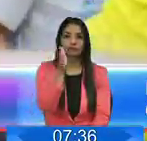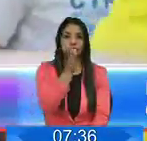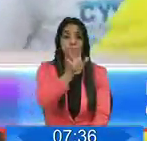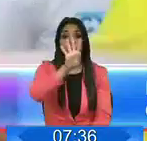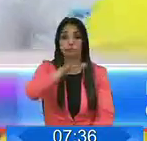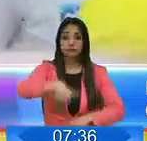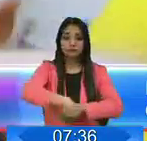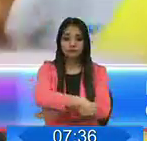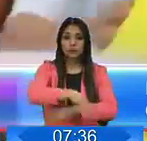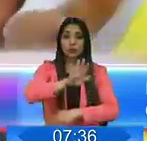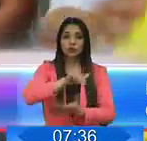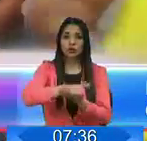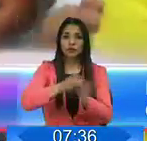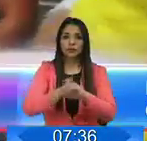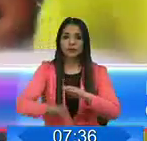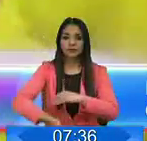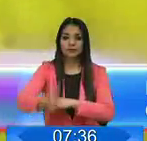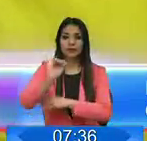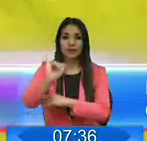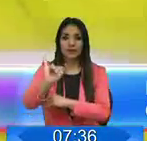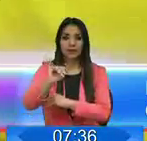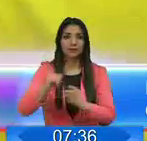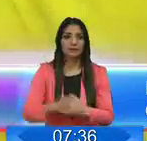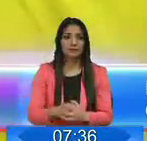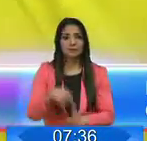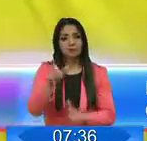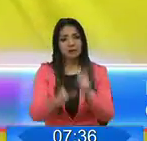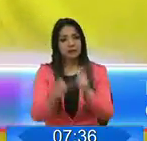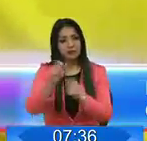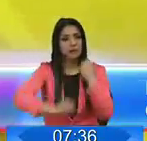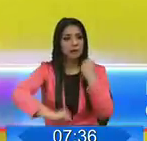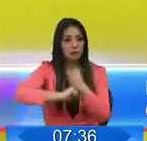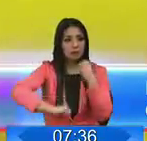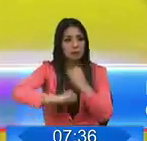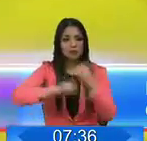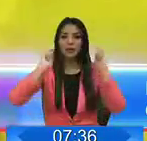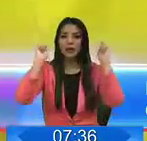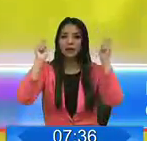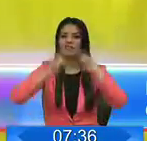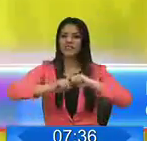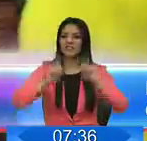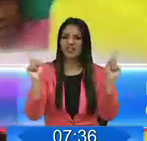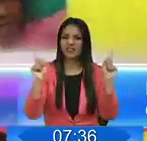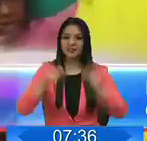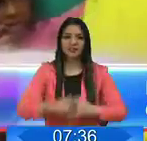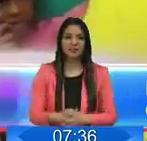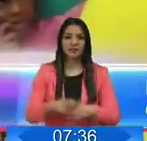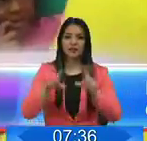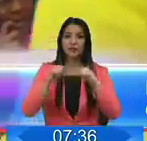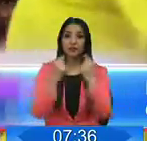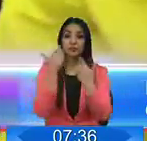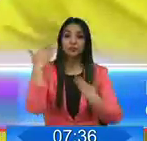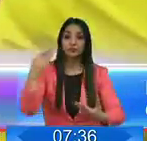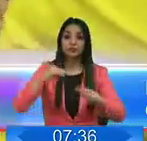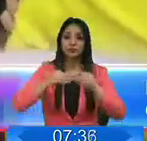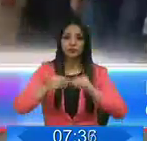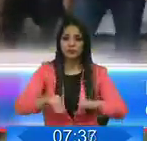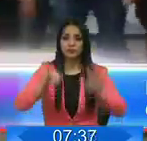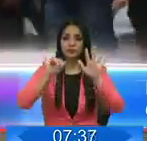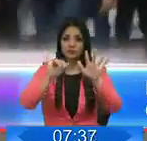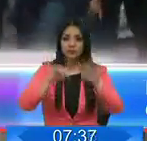la I, donde estuvo acompañada por simpatizantes y candidatos a otras dignidades, por el Partido Social Cristiano Madera de